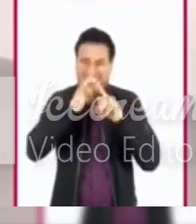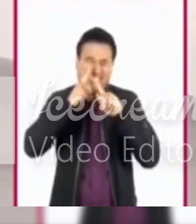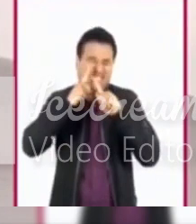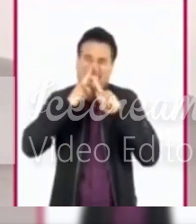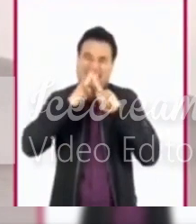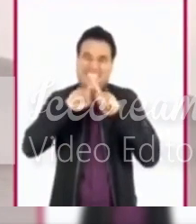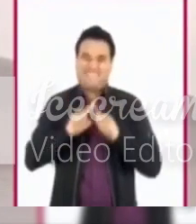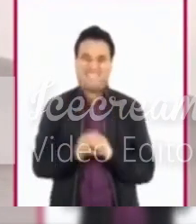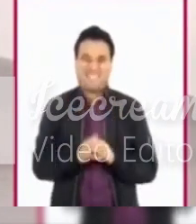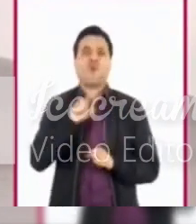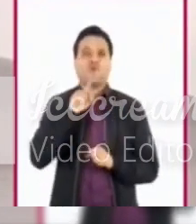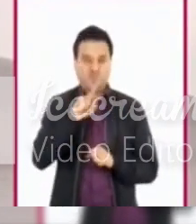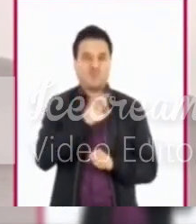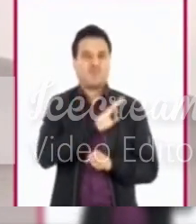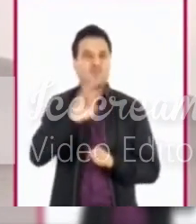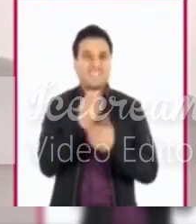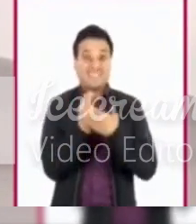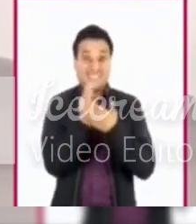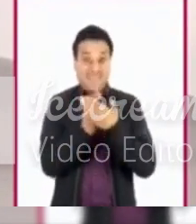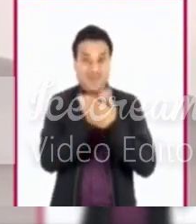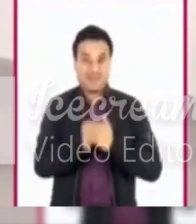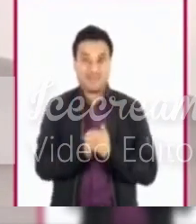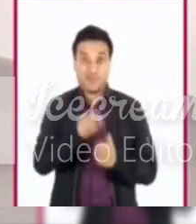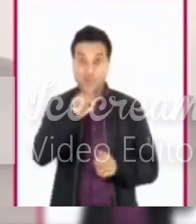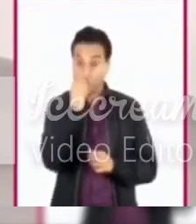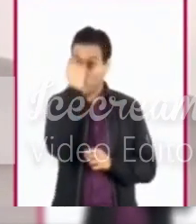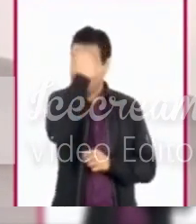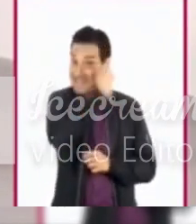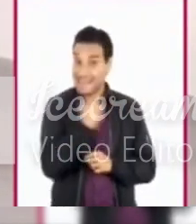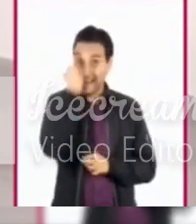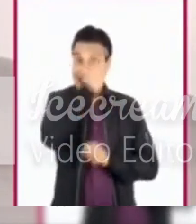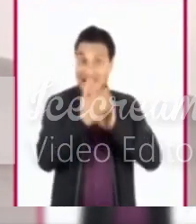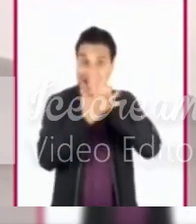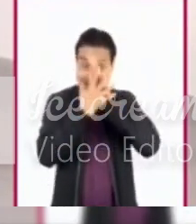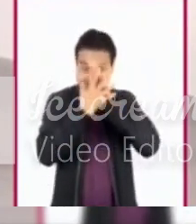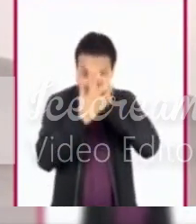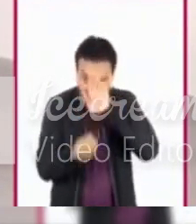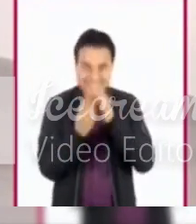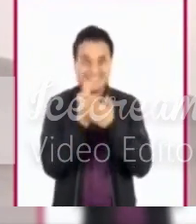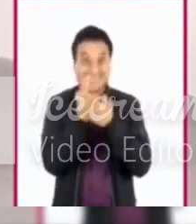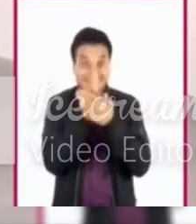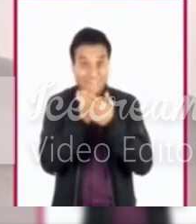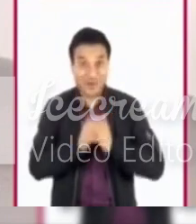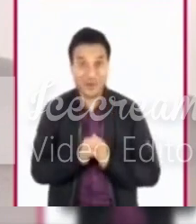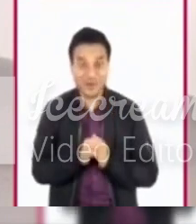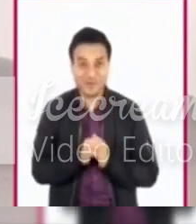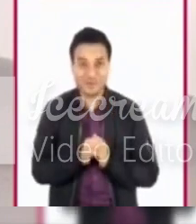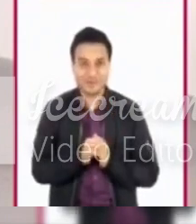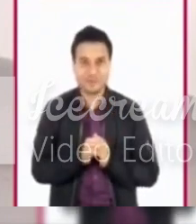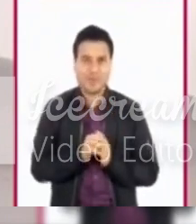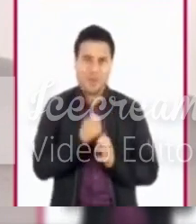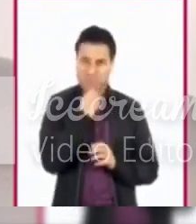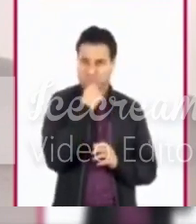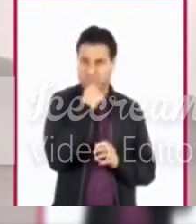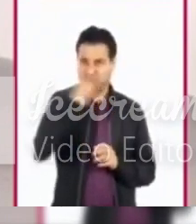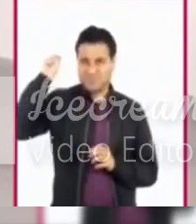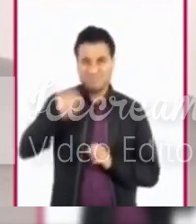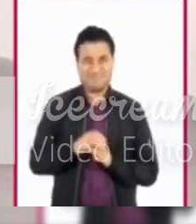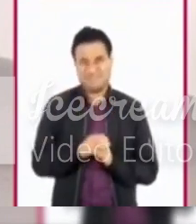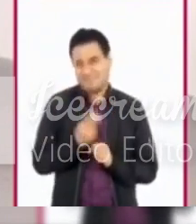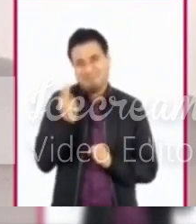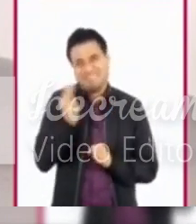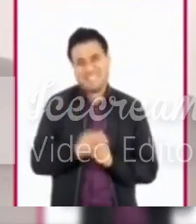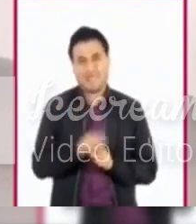cosa que te permita dibujar. Haz tu dibujo donde tú seas el protagonista. No es necesario ser un experto.